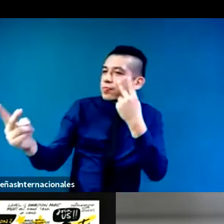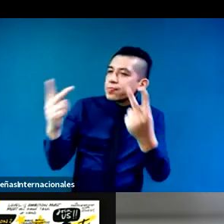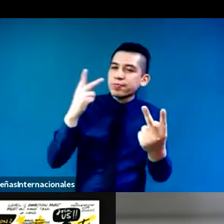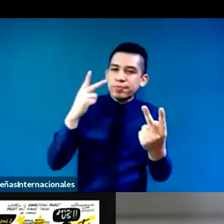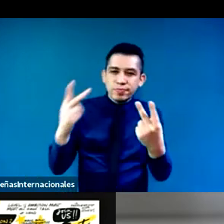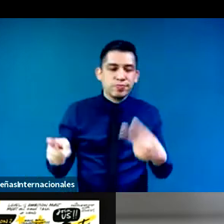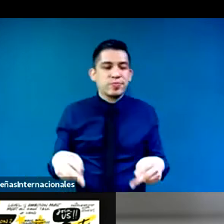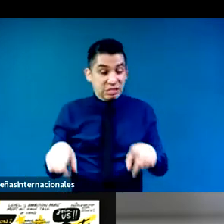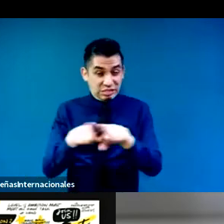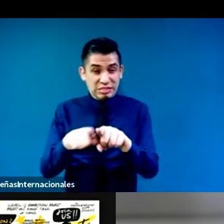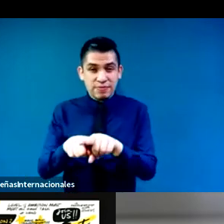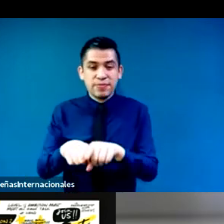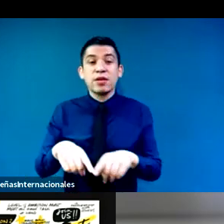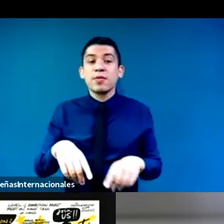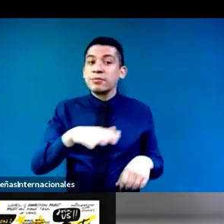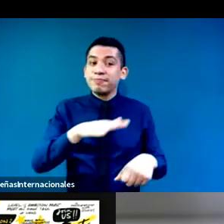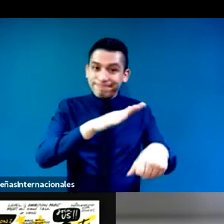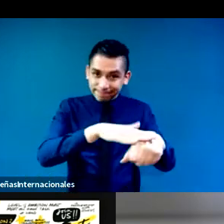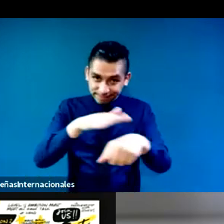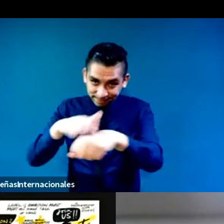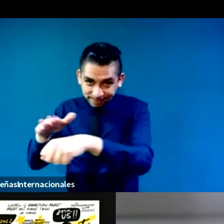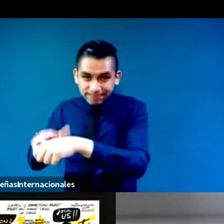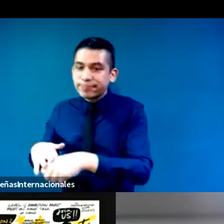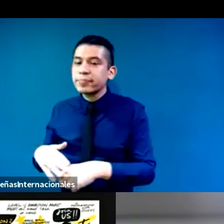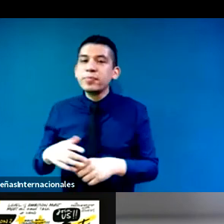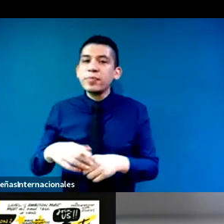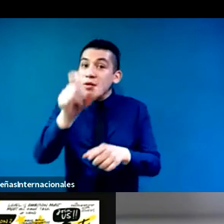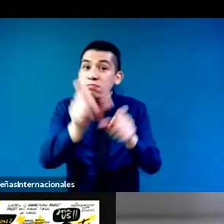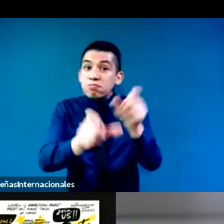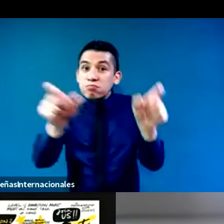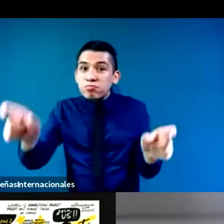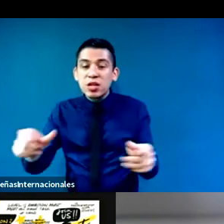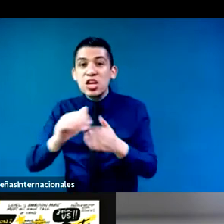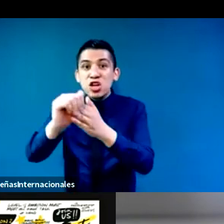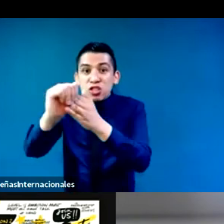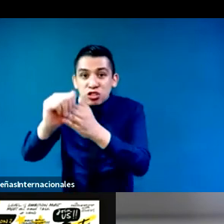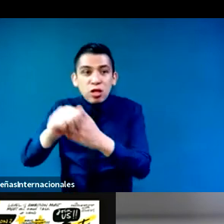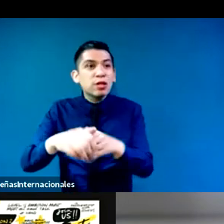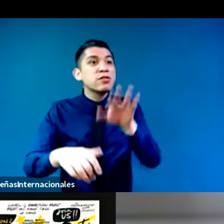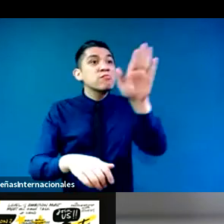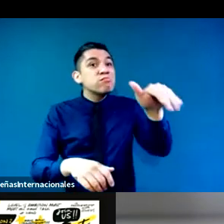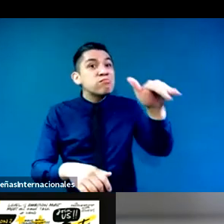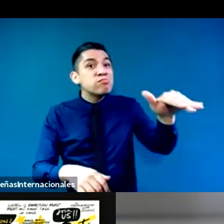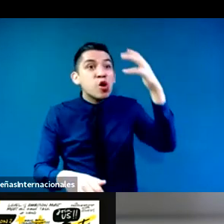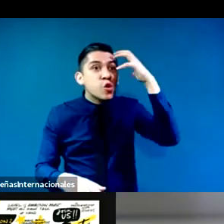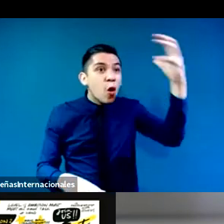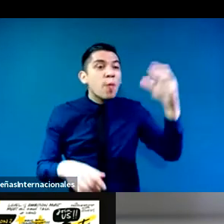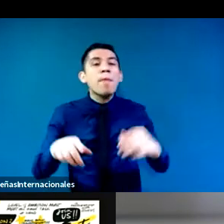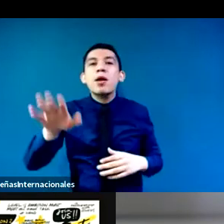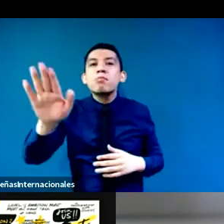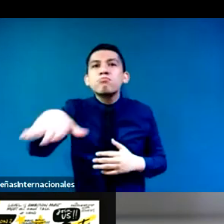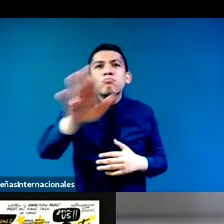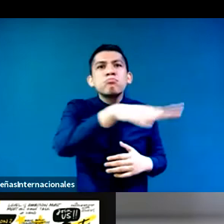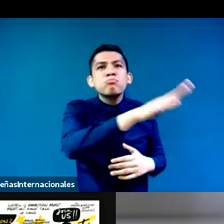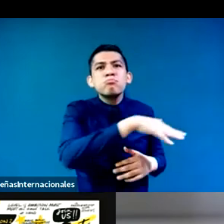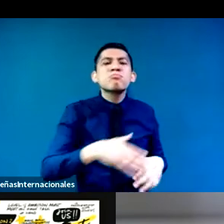Estimadas colegas, líderes, estados, sectores privados, el momento de cambiar es ahora.